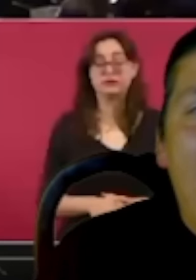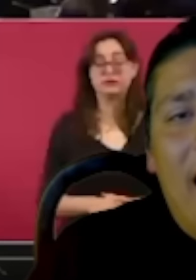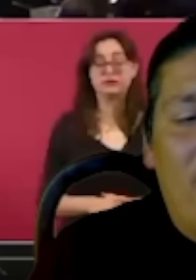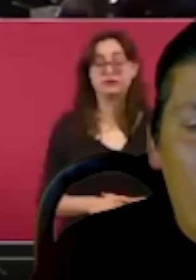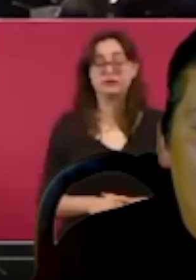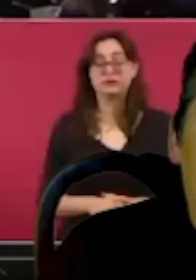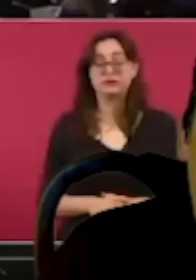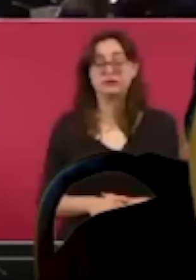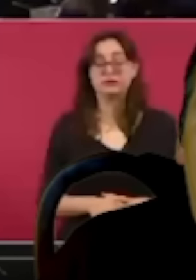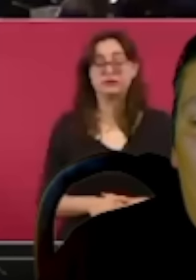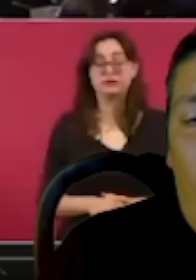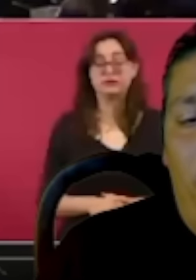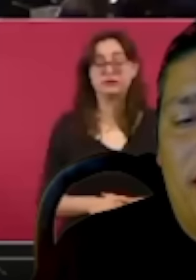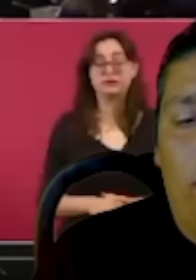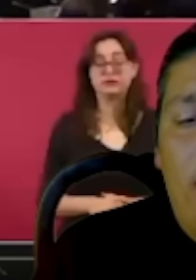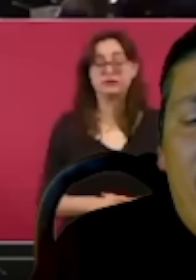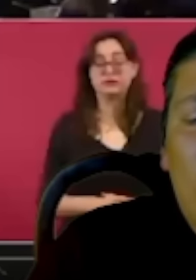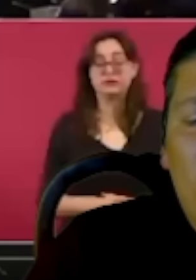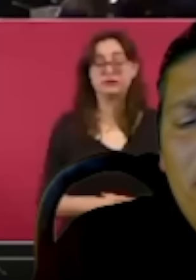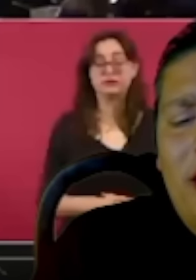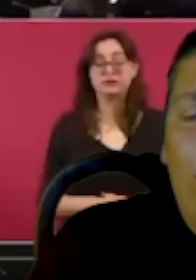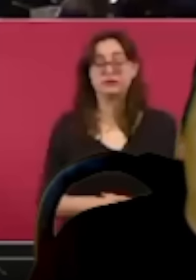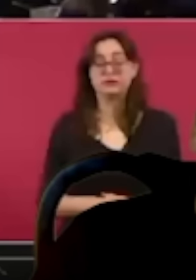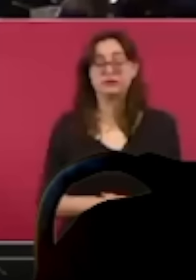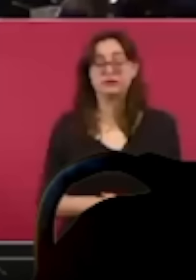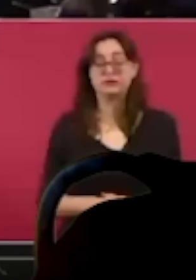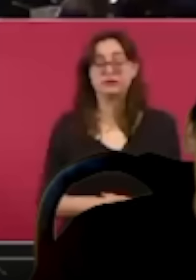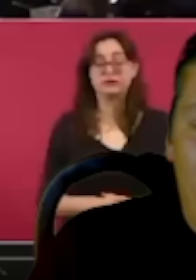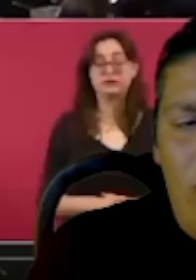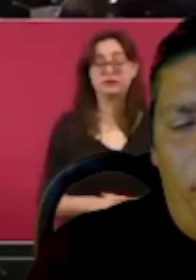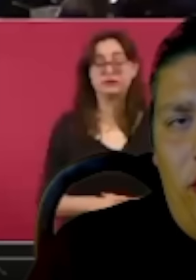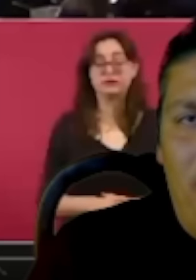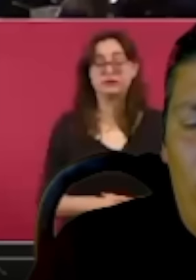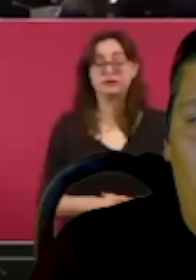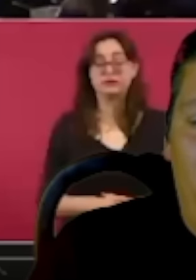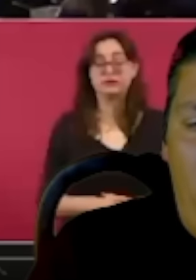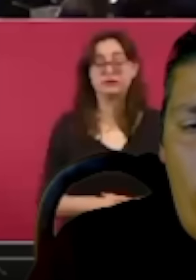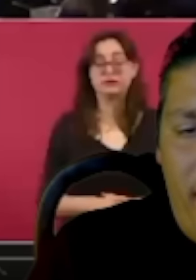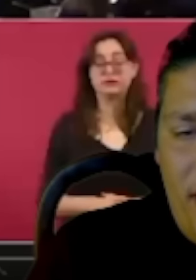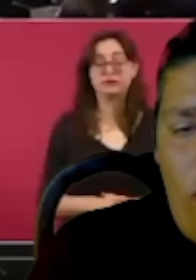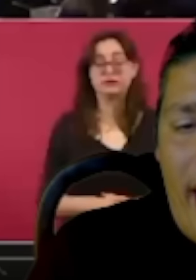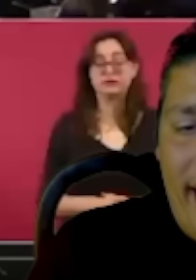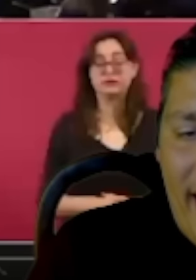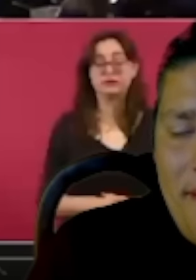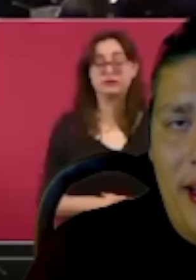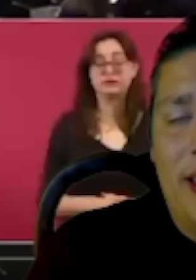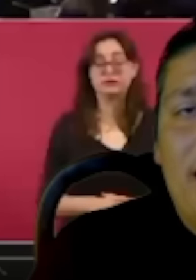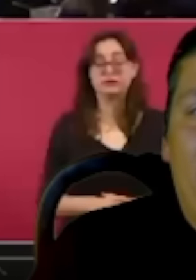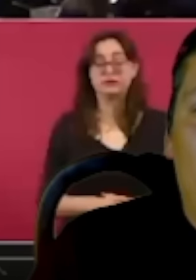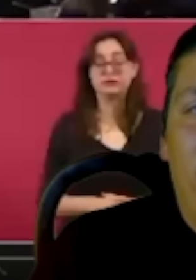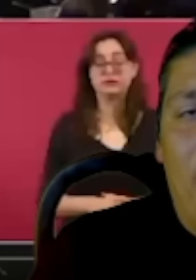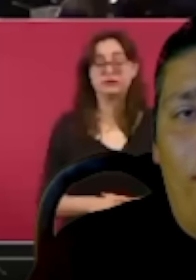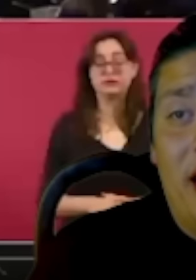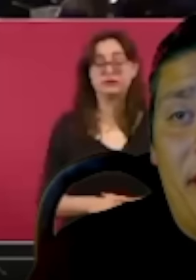poder a la cuarta transformación. Escuchemos qué fue lo que dijo el presidente López Obrador sobre Eugenio